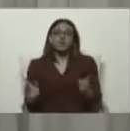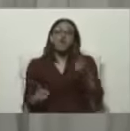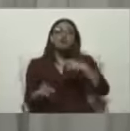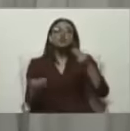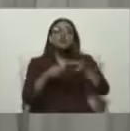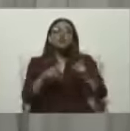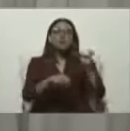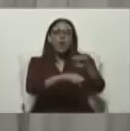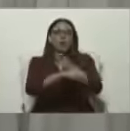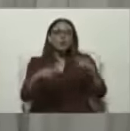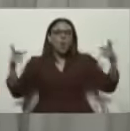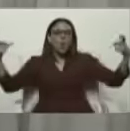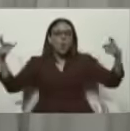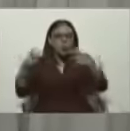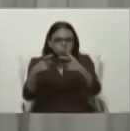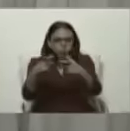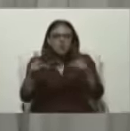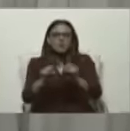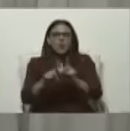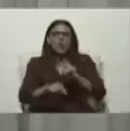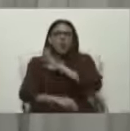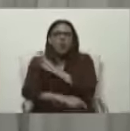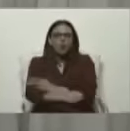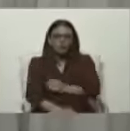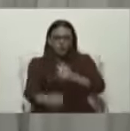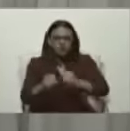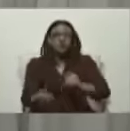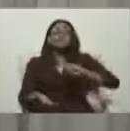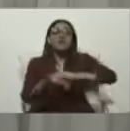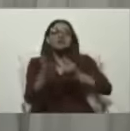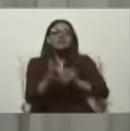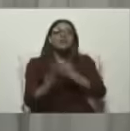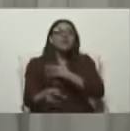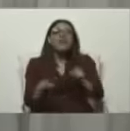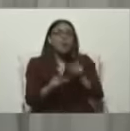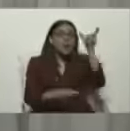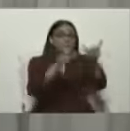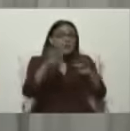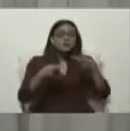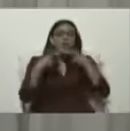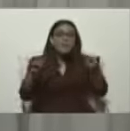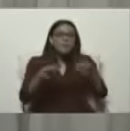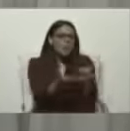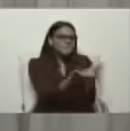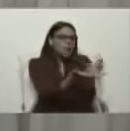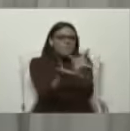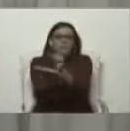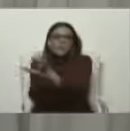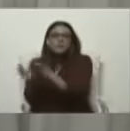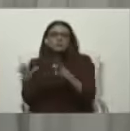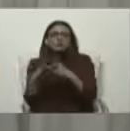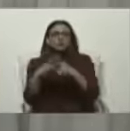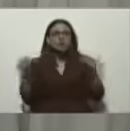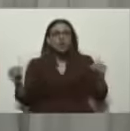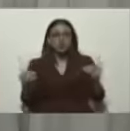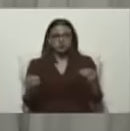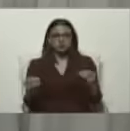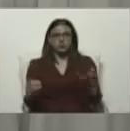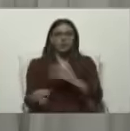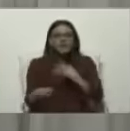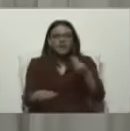pequeño y robusto. Eso es votar 500.000 empleados públicos en la primera semana.